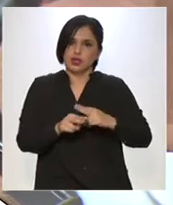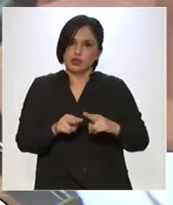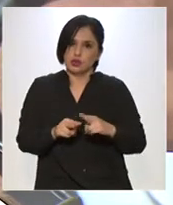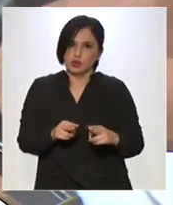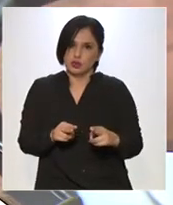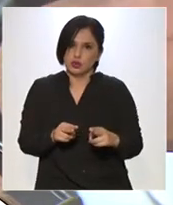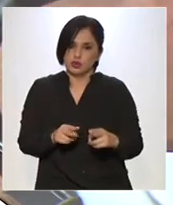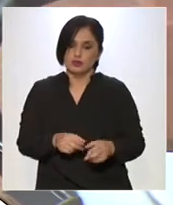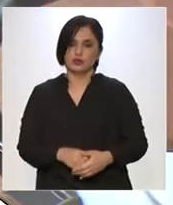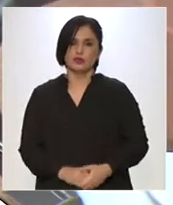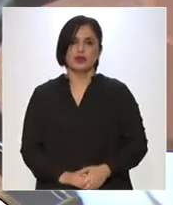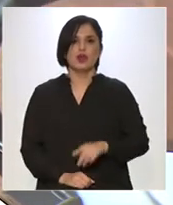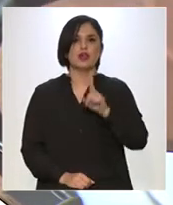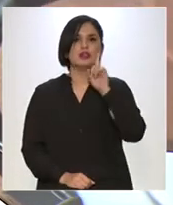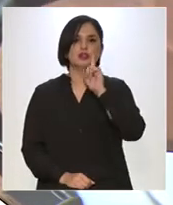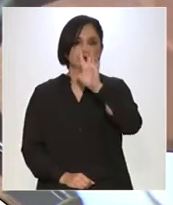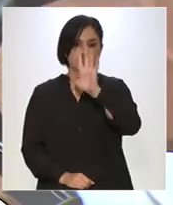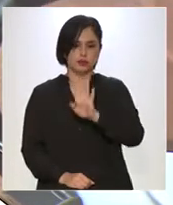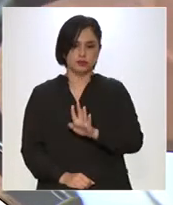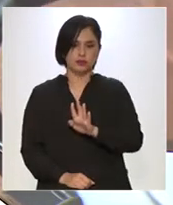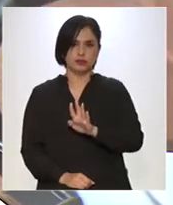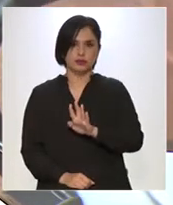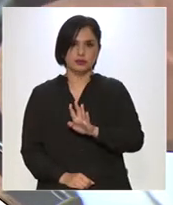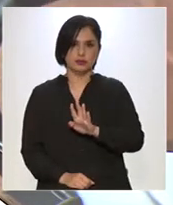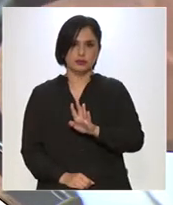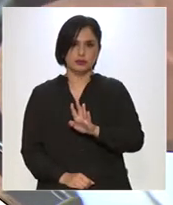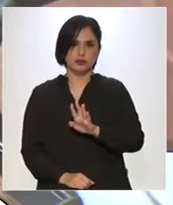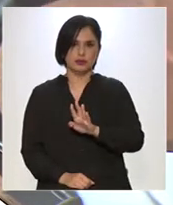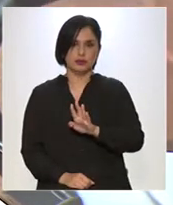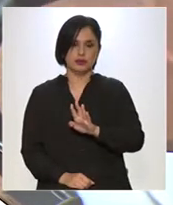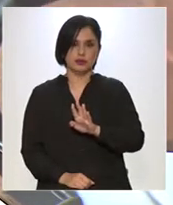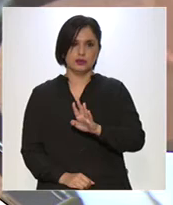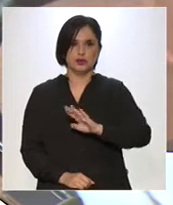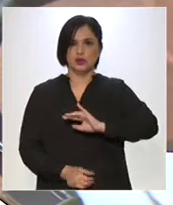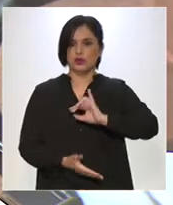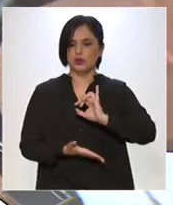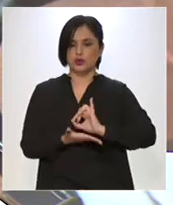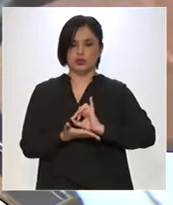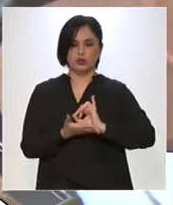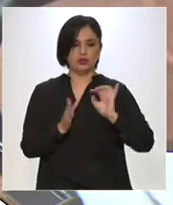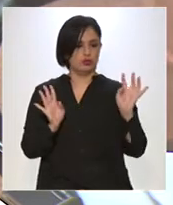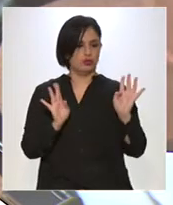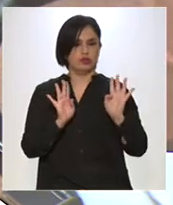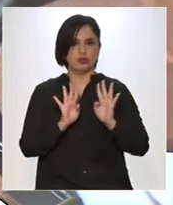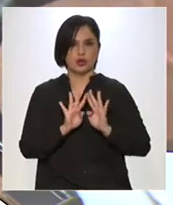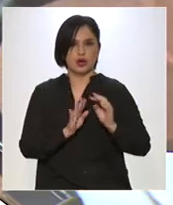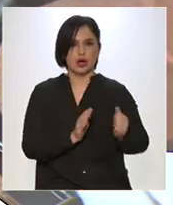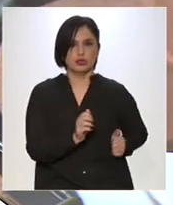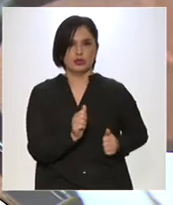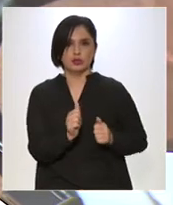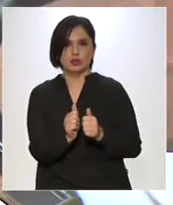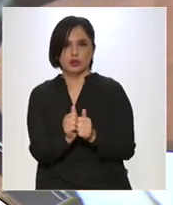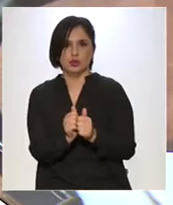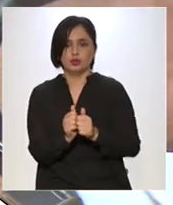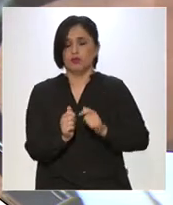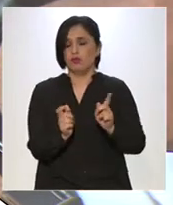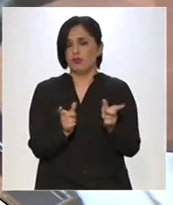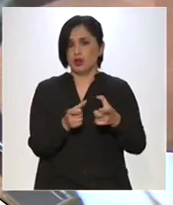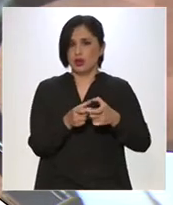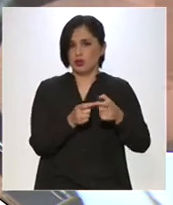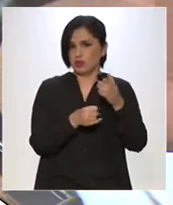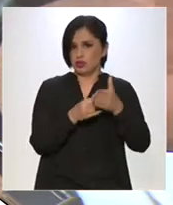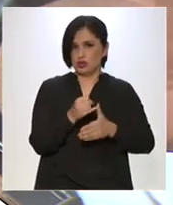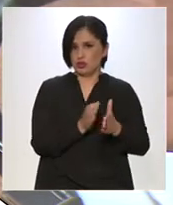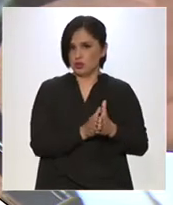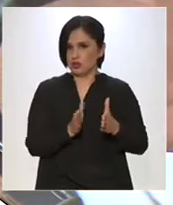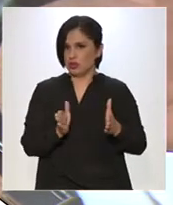tiene características desde el punto de vista orgánico, que es un órgano colegiado, es un órgano asesor, es una comisión temporal,